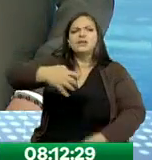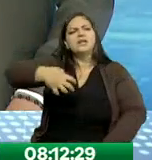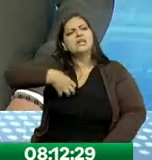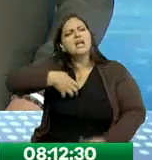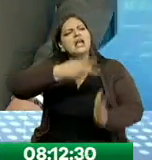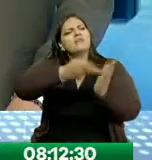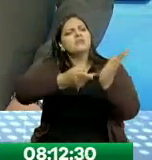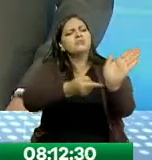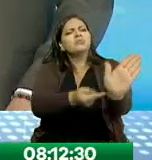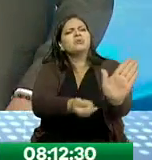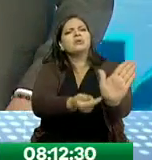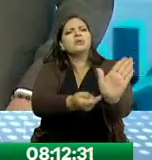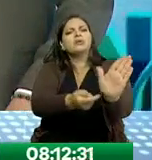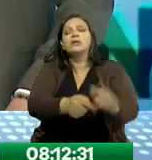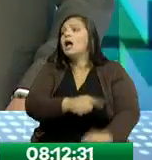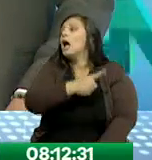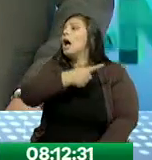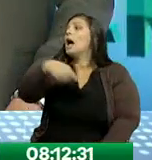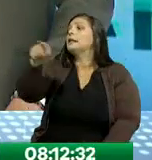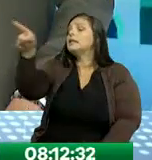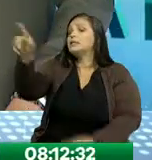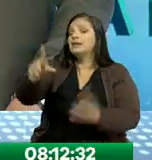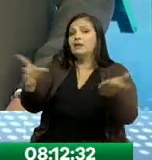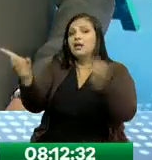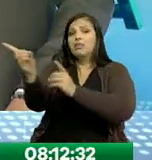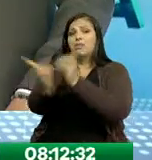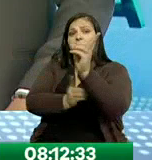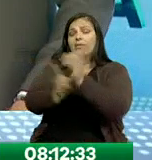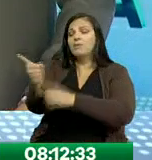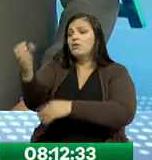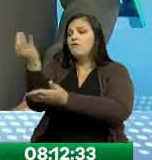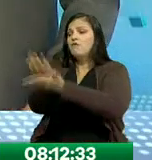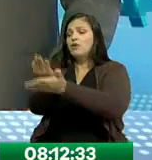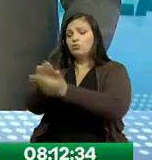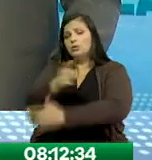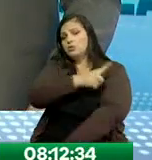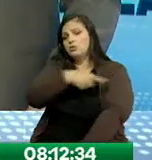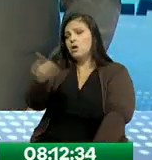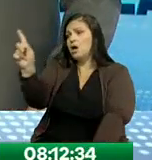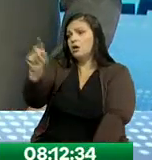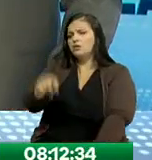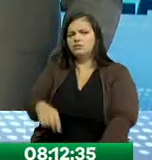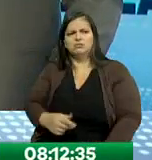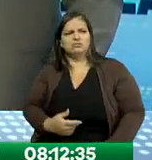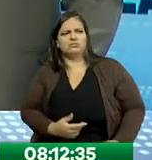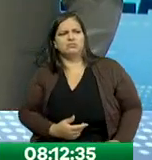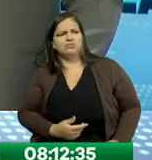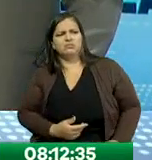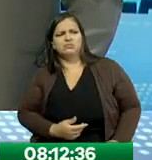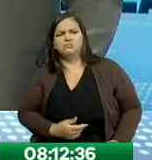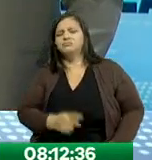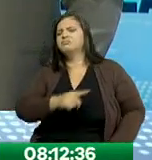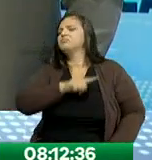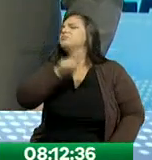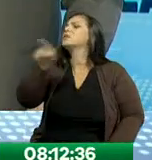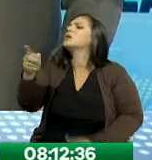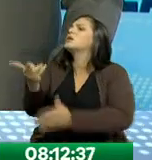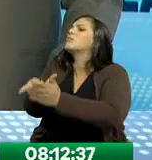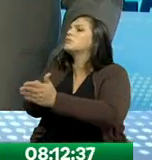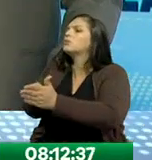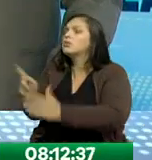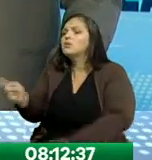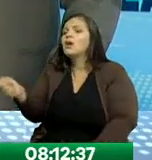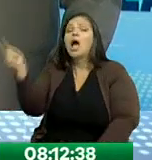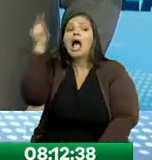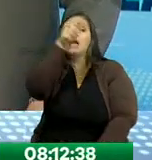señorita, no ha llegado aquí todavía la orden de que se le pueda a usted dar solución a su problema. Venga el día jueves de la que viene. ¿Cuándo le hicieron la